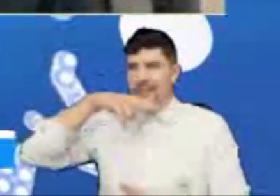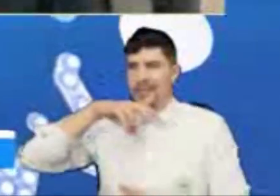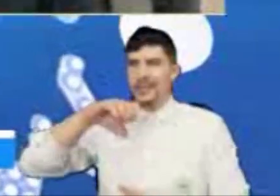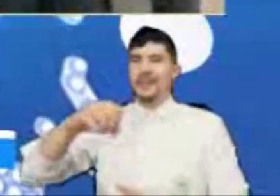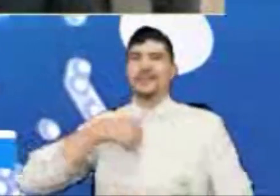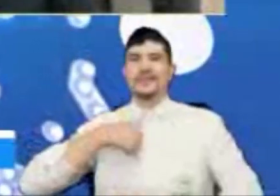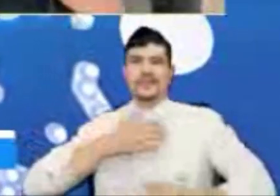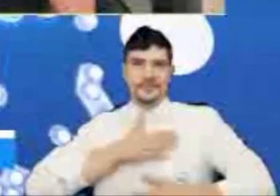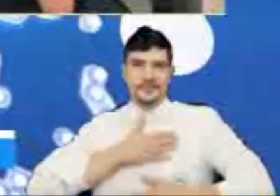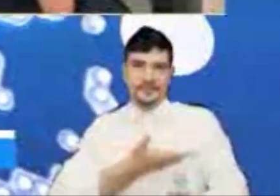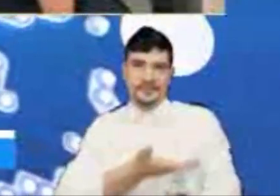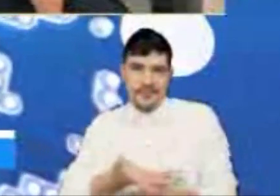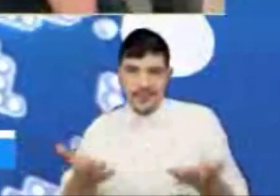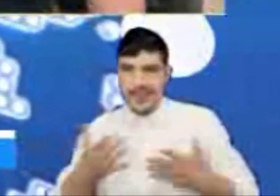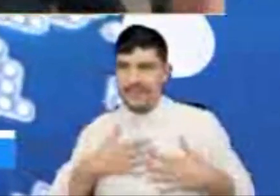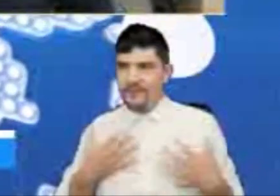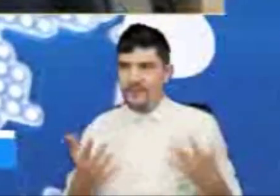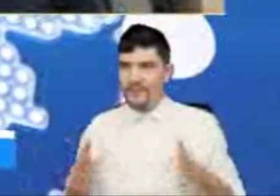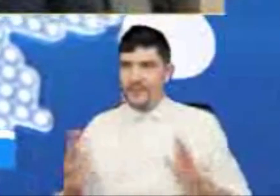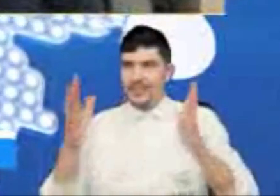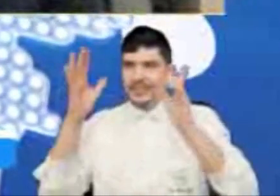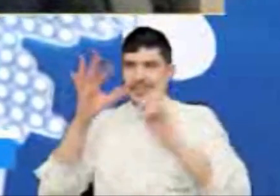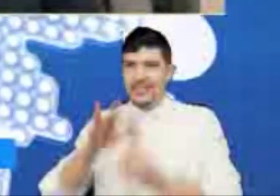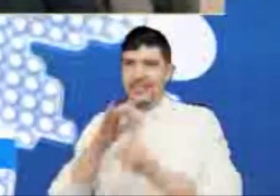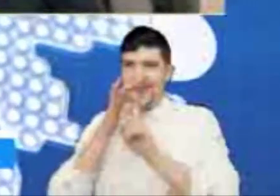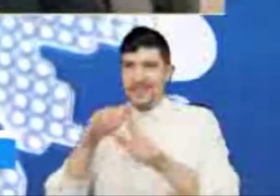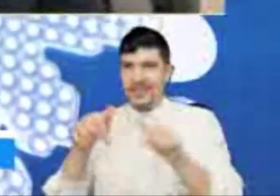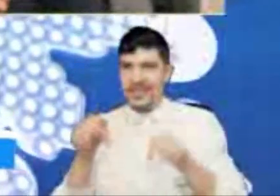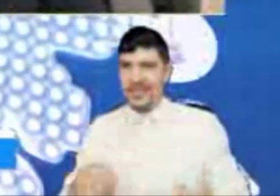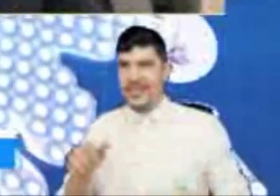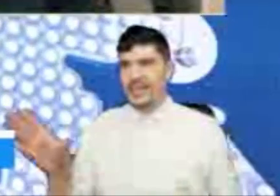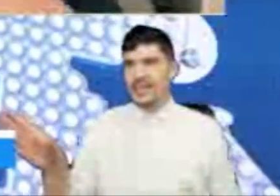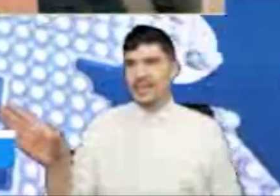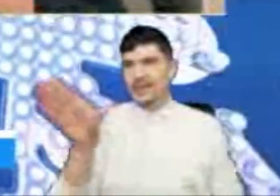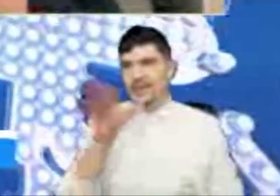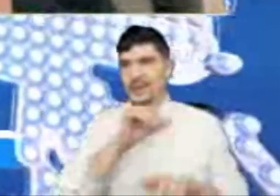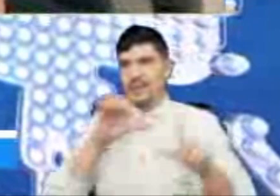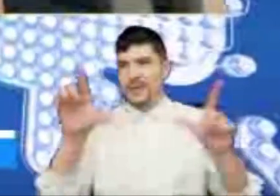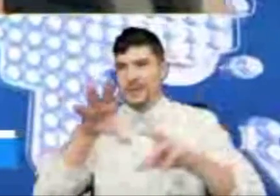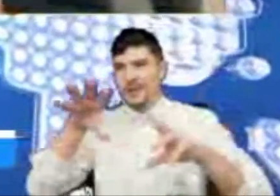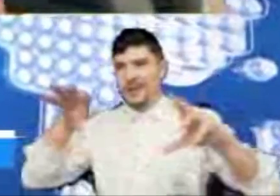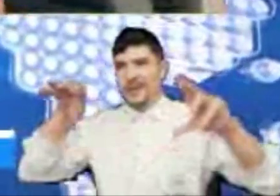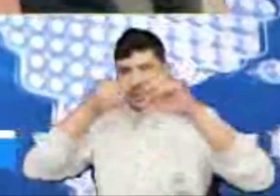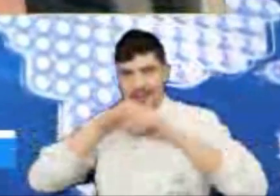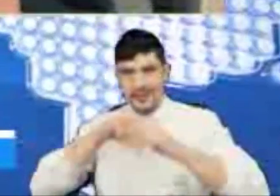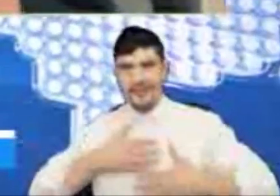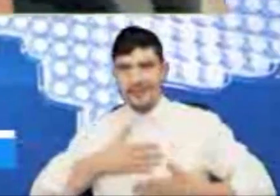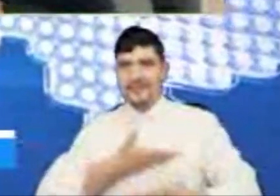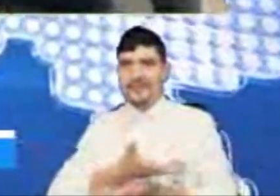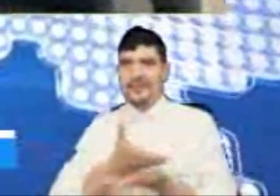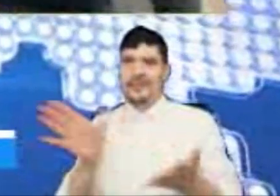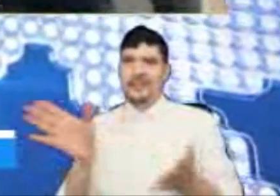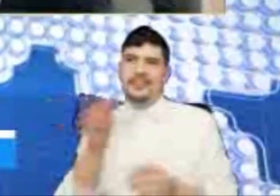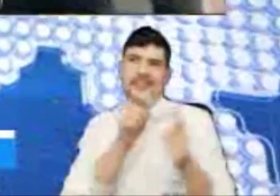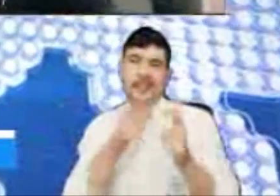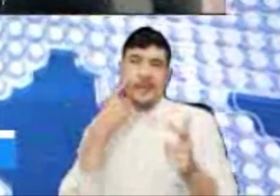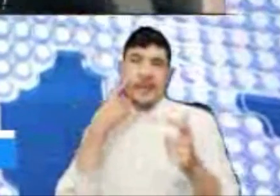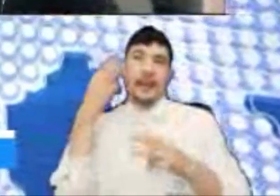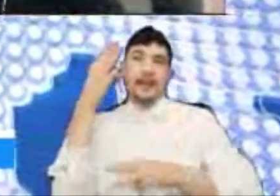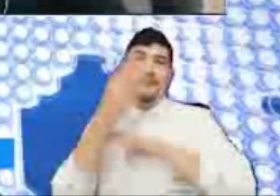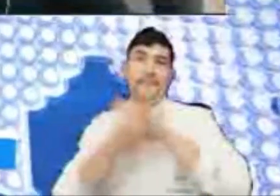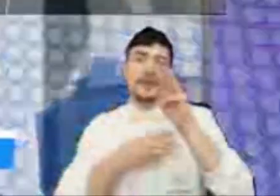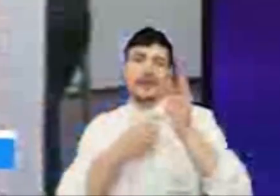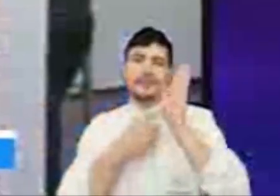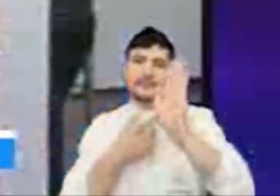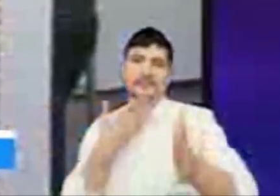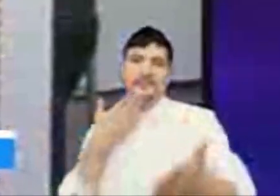felicitación extraordinaria al canal, a toda la gente que hace posible que este canal llegue día a día a todos los santandereanos y al mundo entero. Gracias, Giovanotti. Ronald.